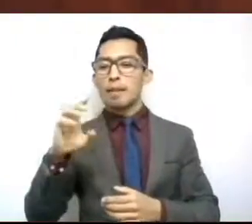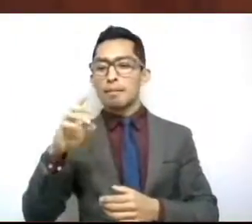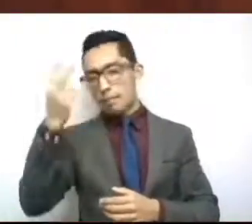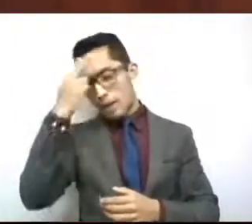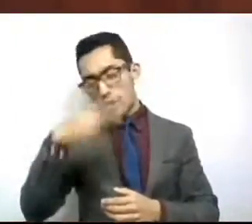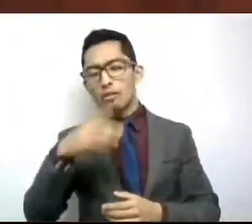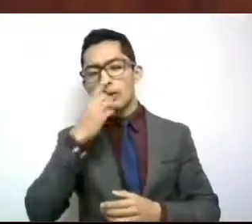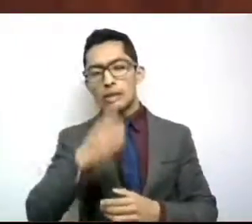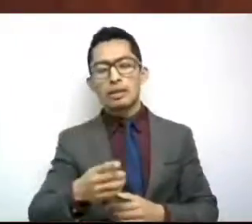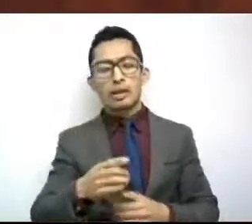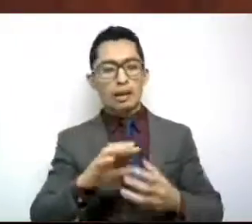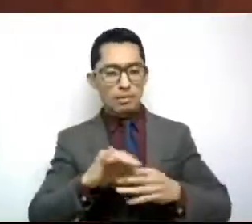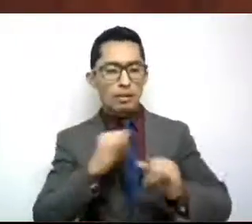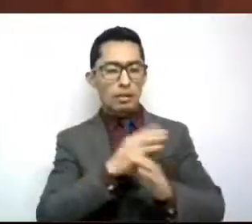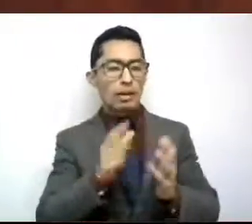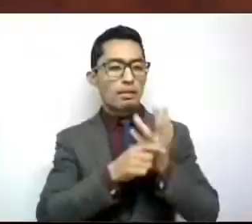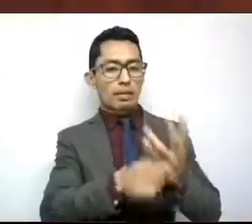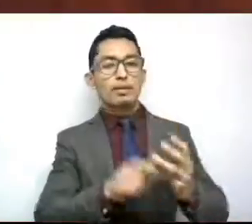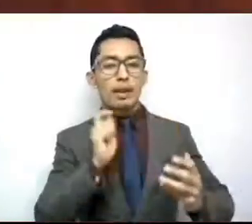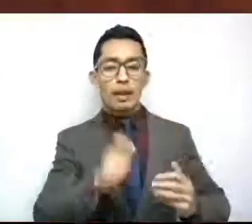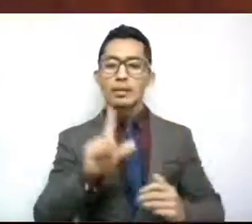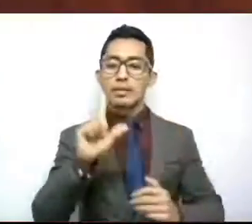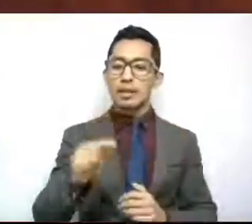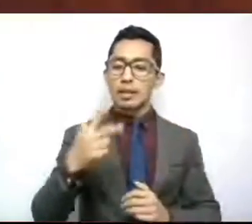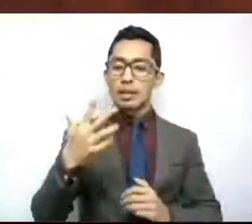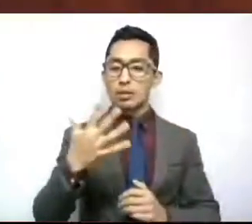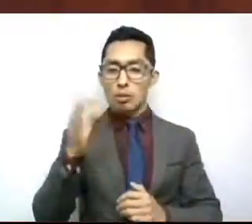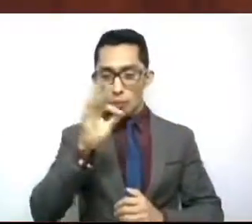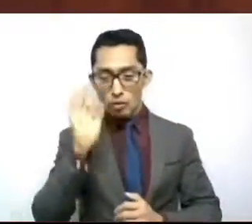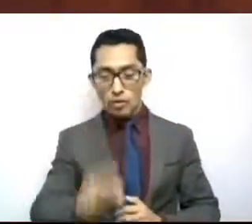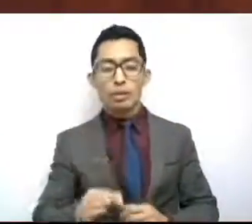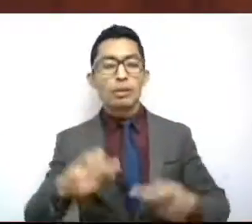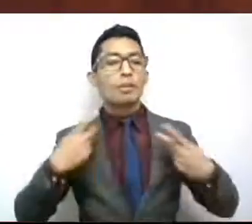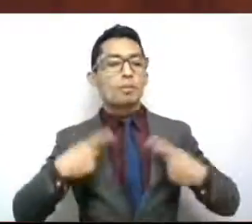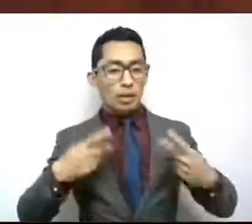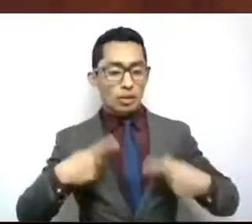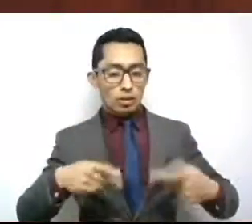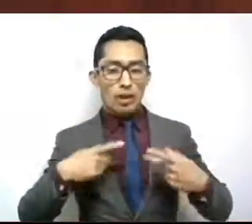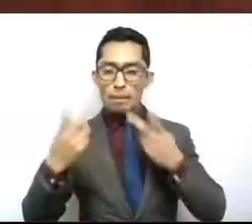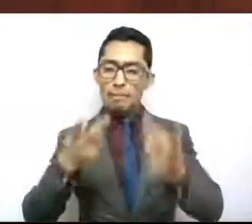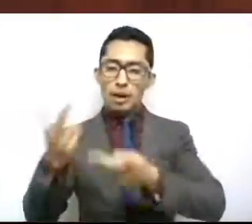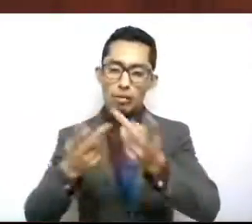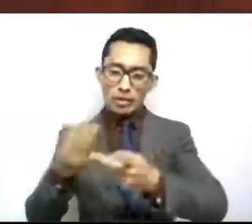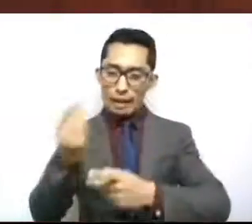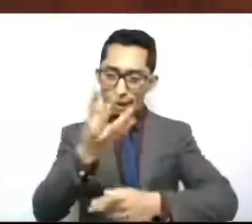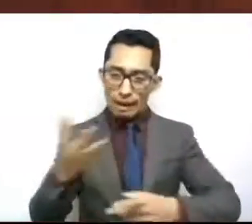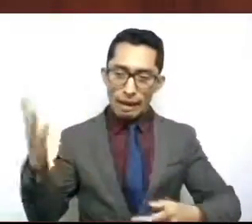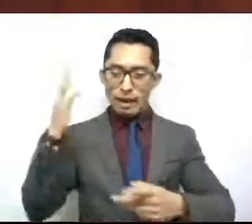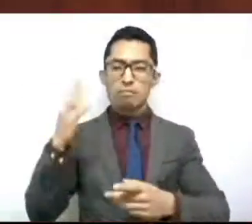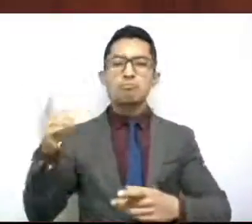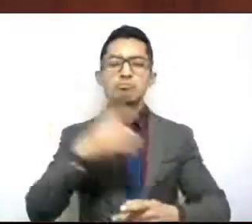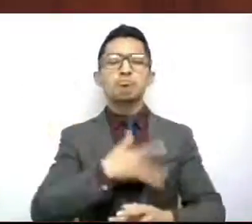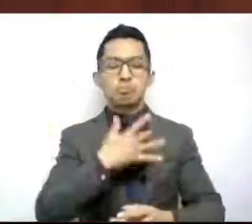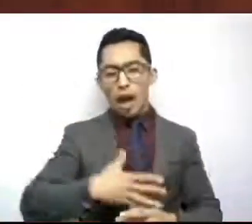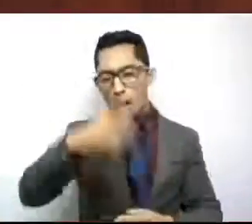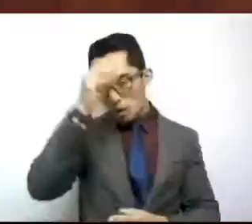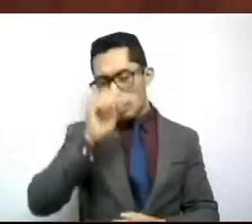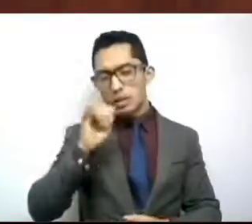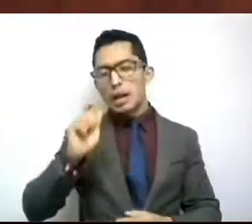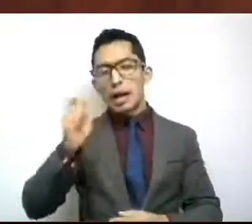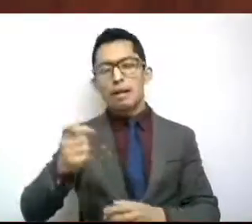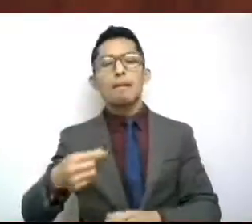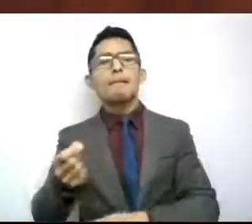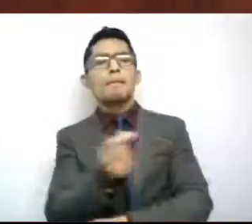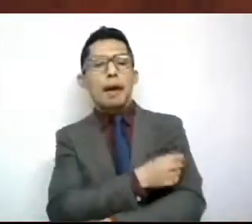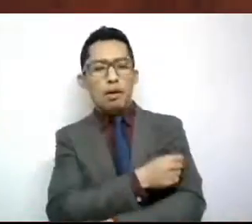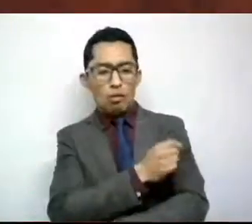al respecto, ya que el 75% de las personas encuestadas están de acuerdo en que las vacunas son